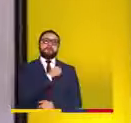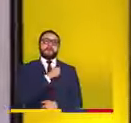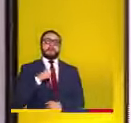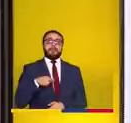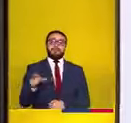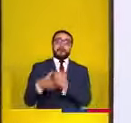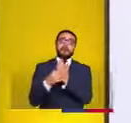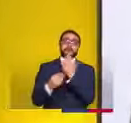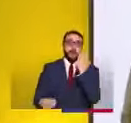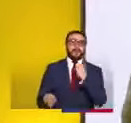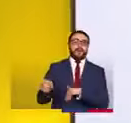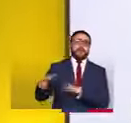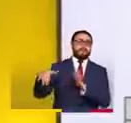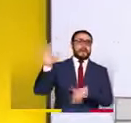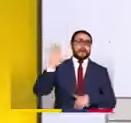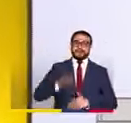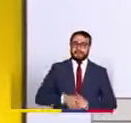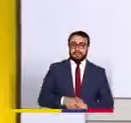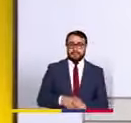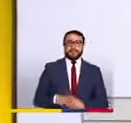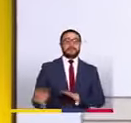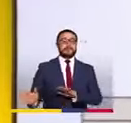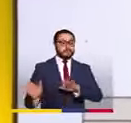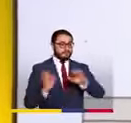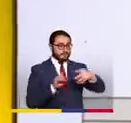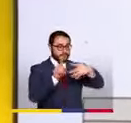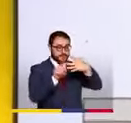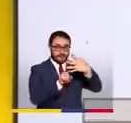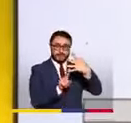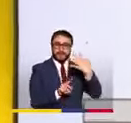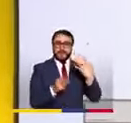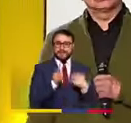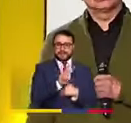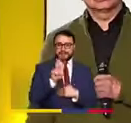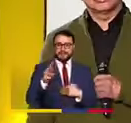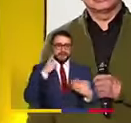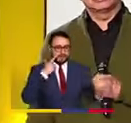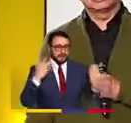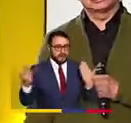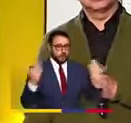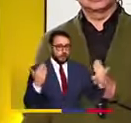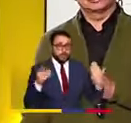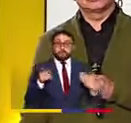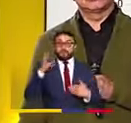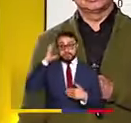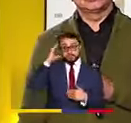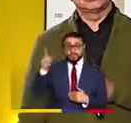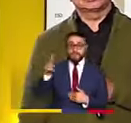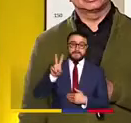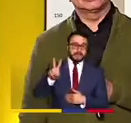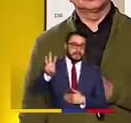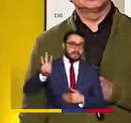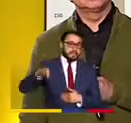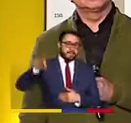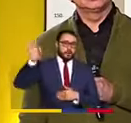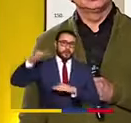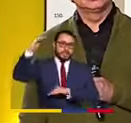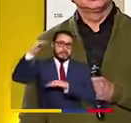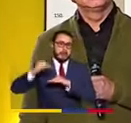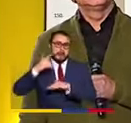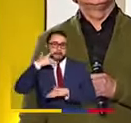Colombia. Semana 33, ya redujimos a 23%, más o menos es lo